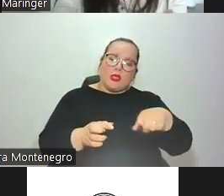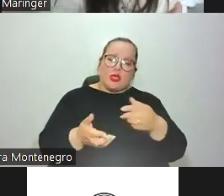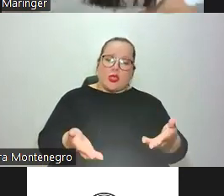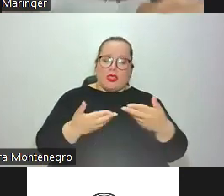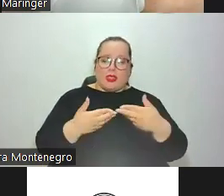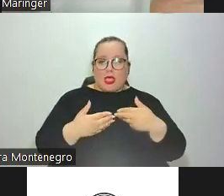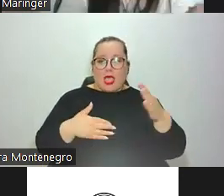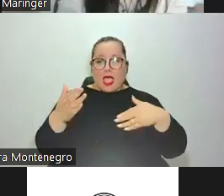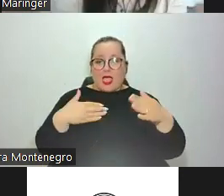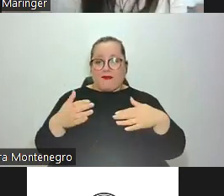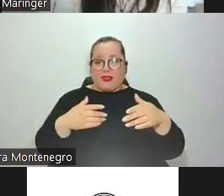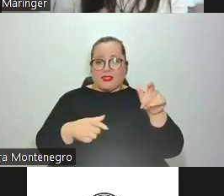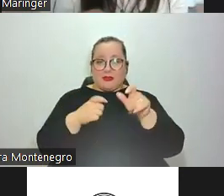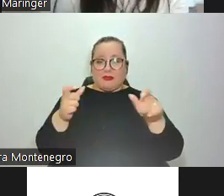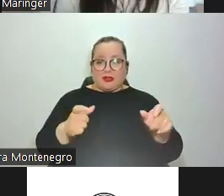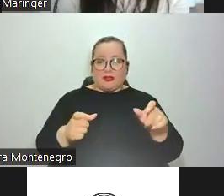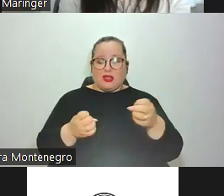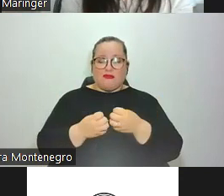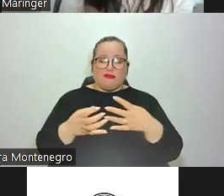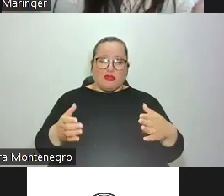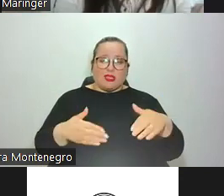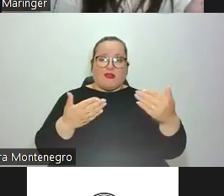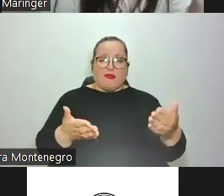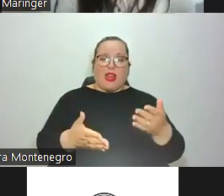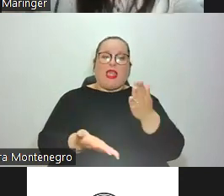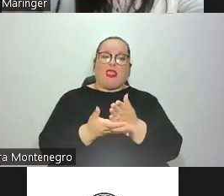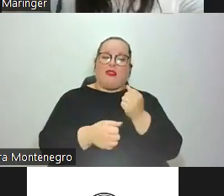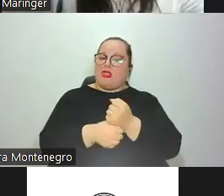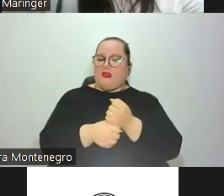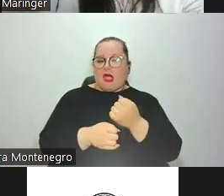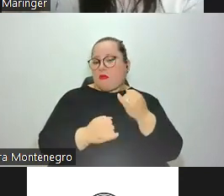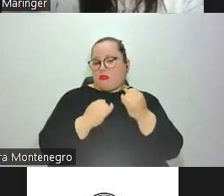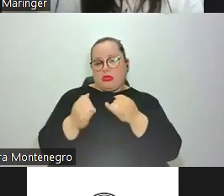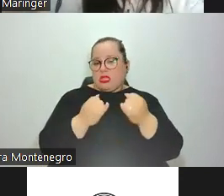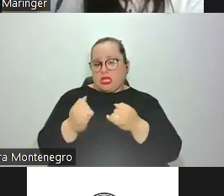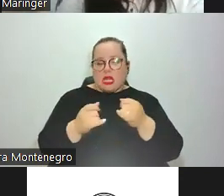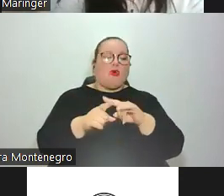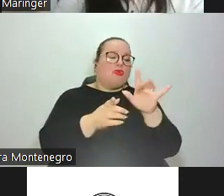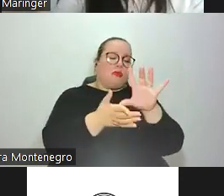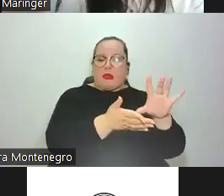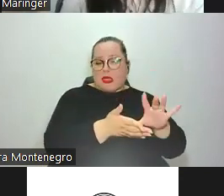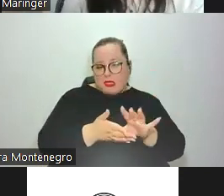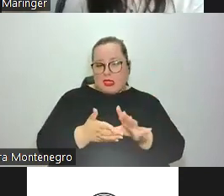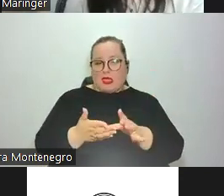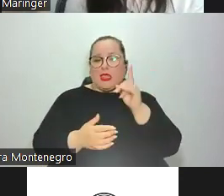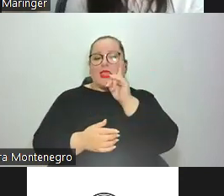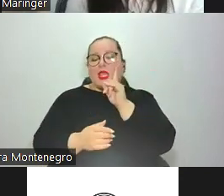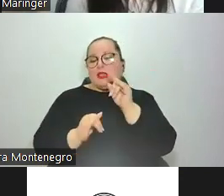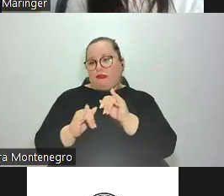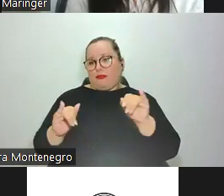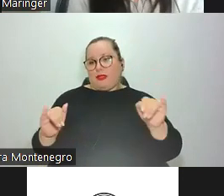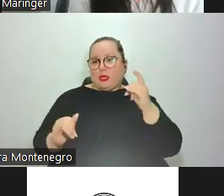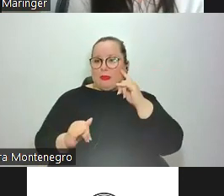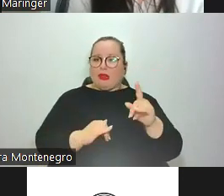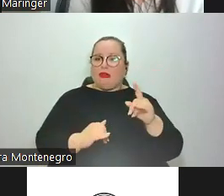hay gente ahora sabe que hay oportunidades de trabajar totalmente online desde otros países y tienen información. Sin